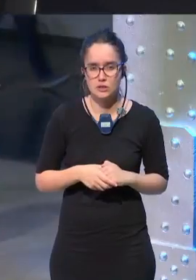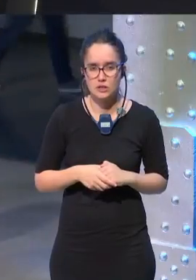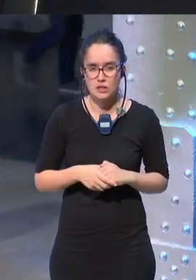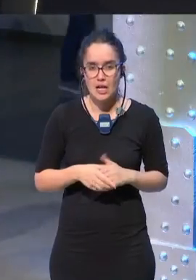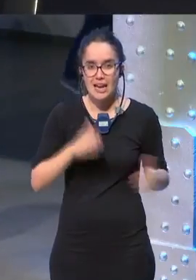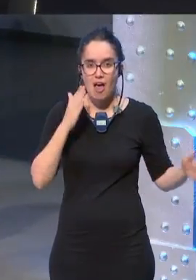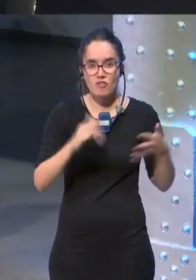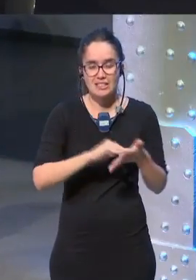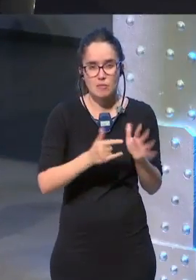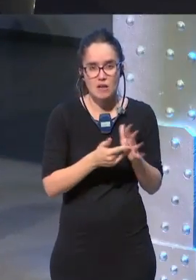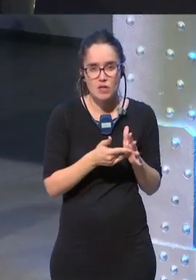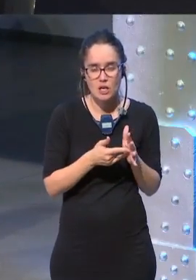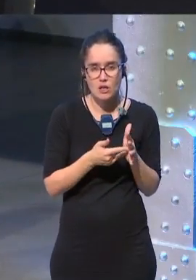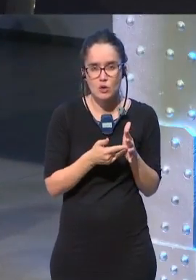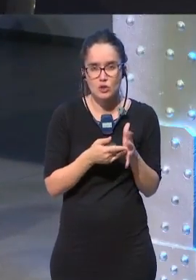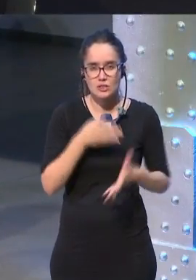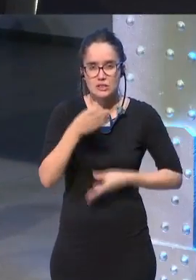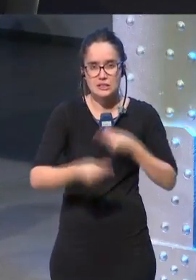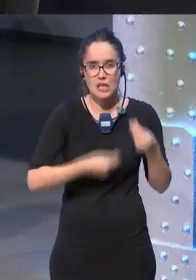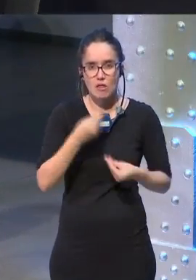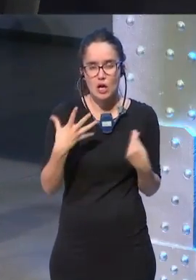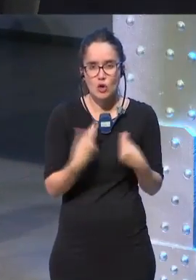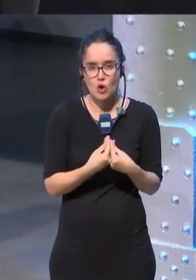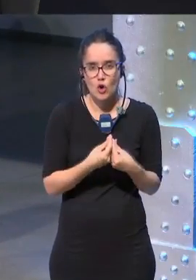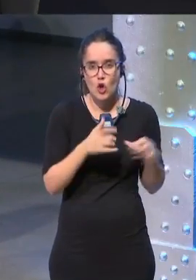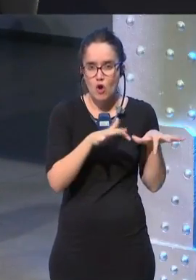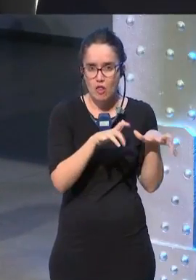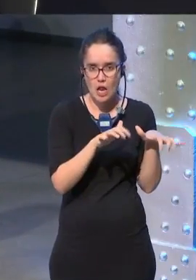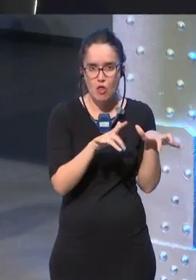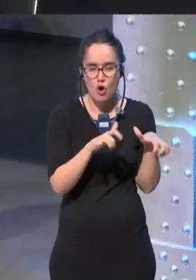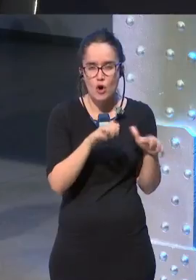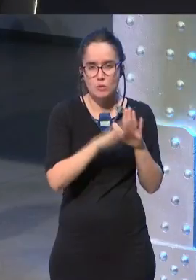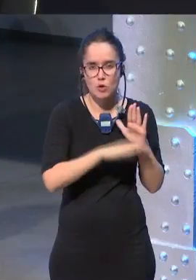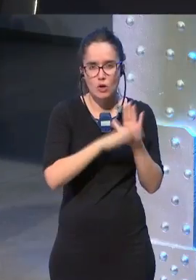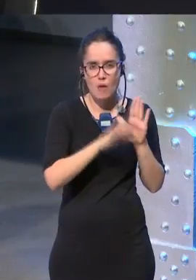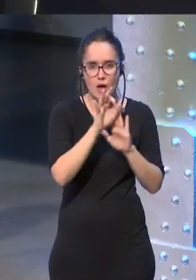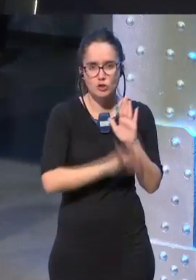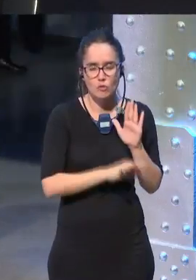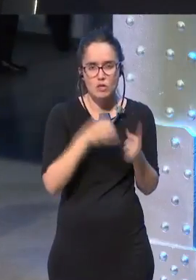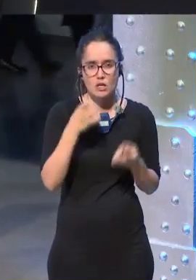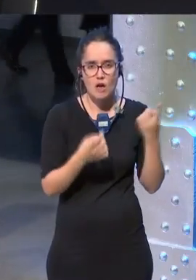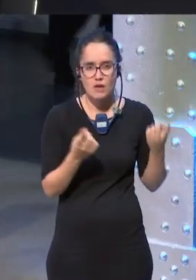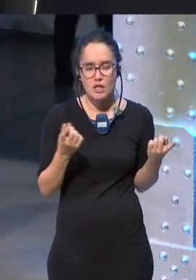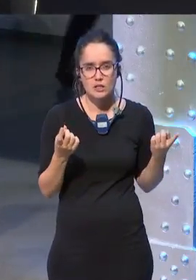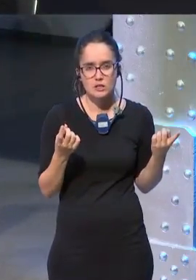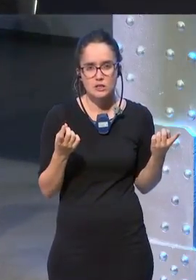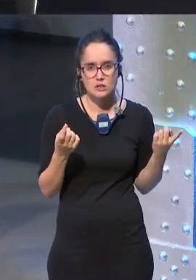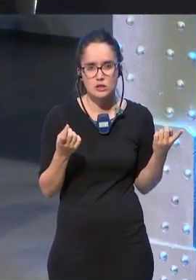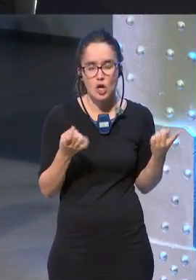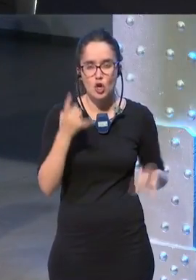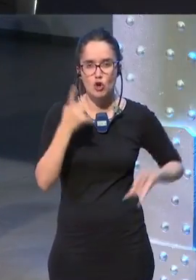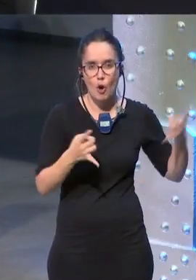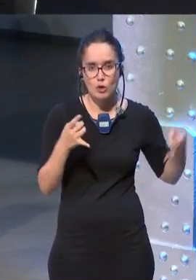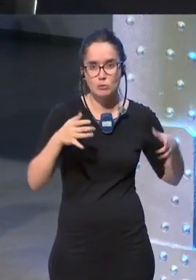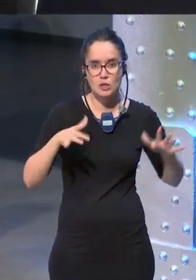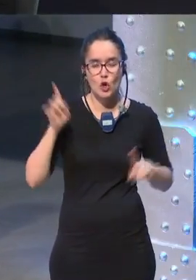la fase de planificación se realiza con ordenadores, programas, software y a veces robots.